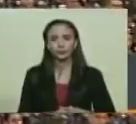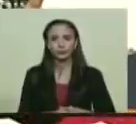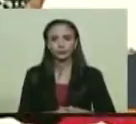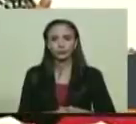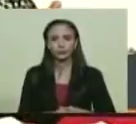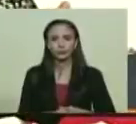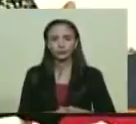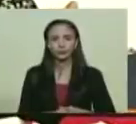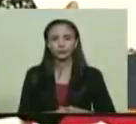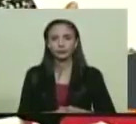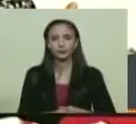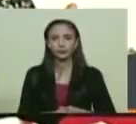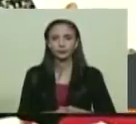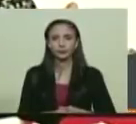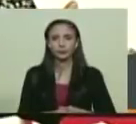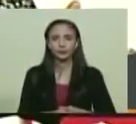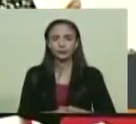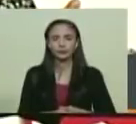Cachiopo,